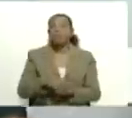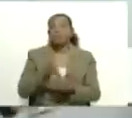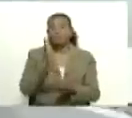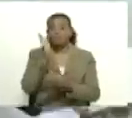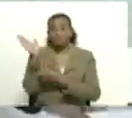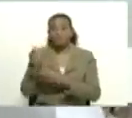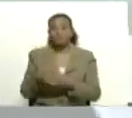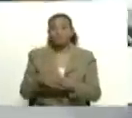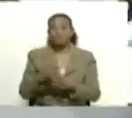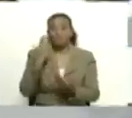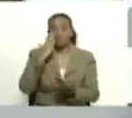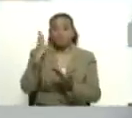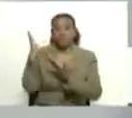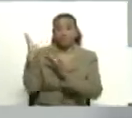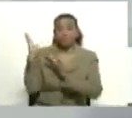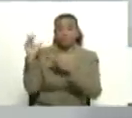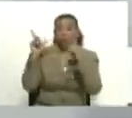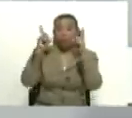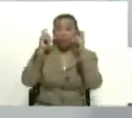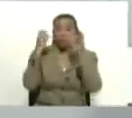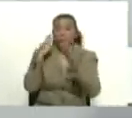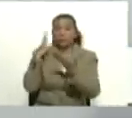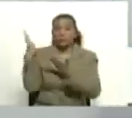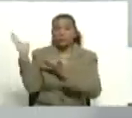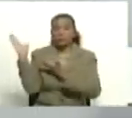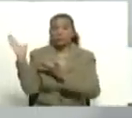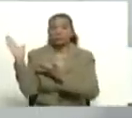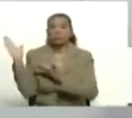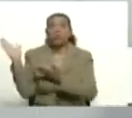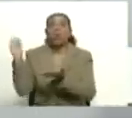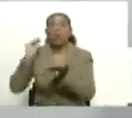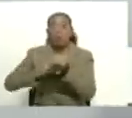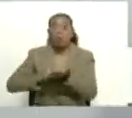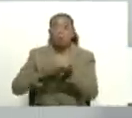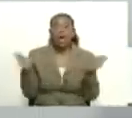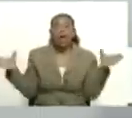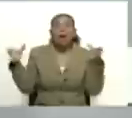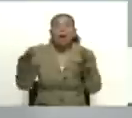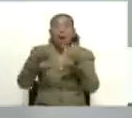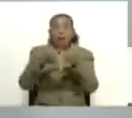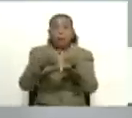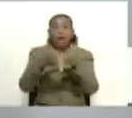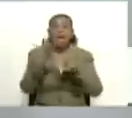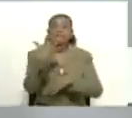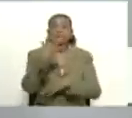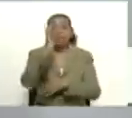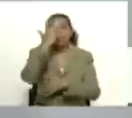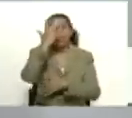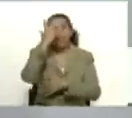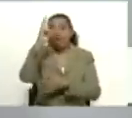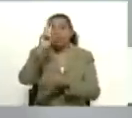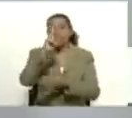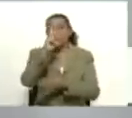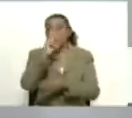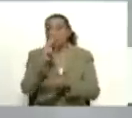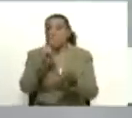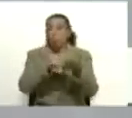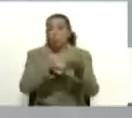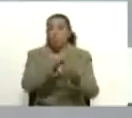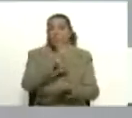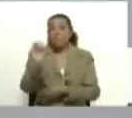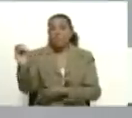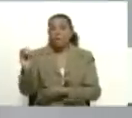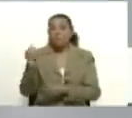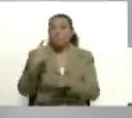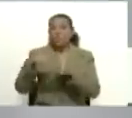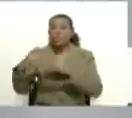Podemos ver aquí una imagen, una foto que es conocida, pero es bueno mostrarla nuevamente. Una reunión, 5 de febrero del 2020. Hay varios